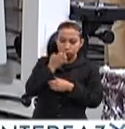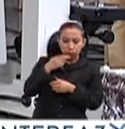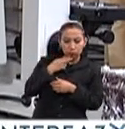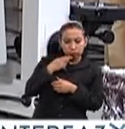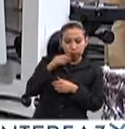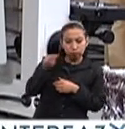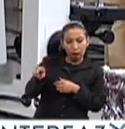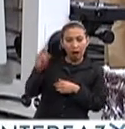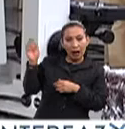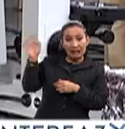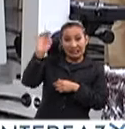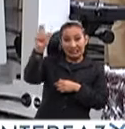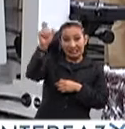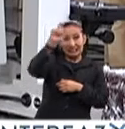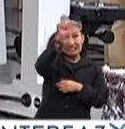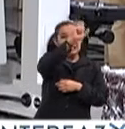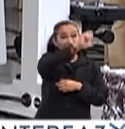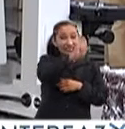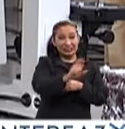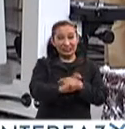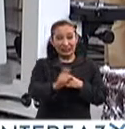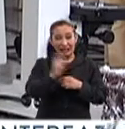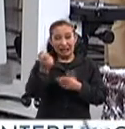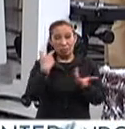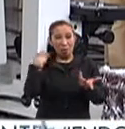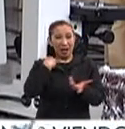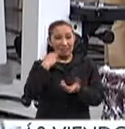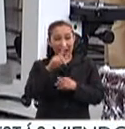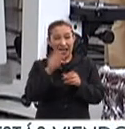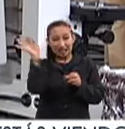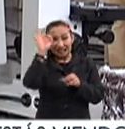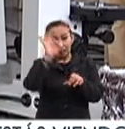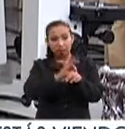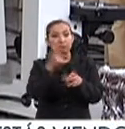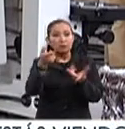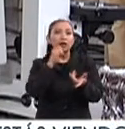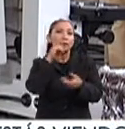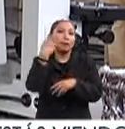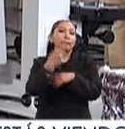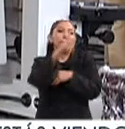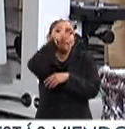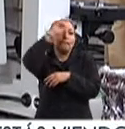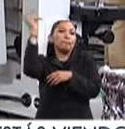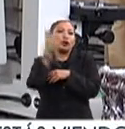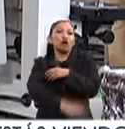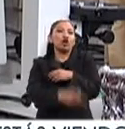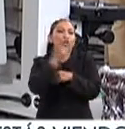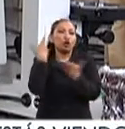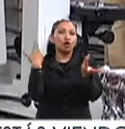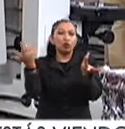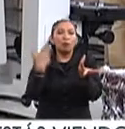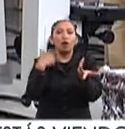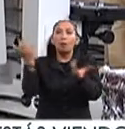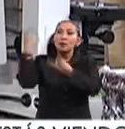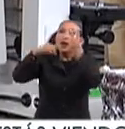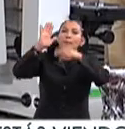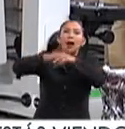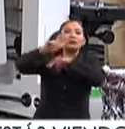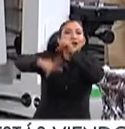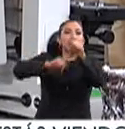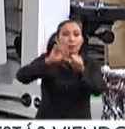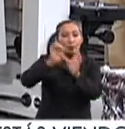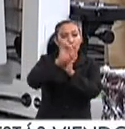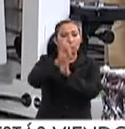de insecticidas, pues a veces estamos propiciando también la aparición de plagas, porque